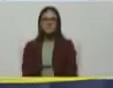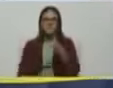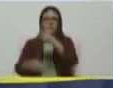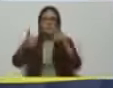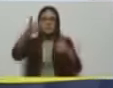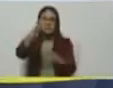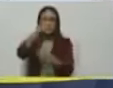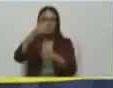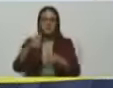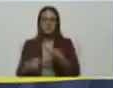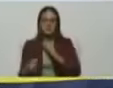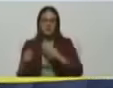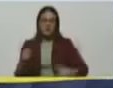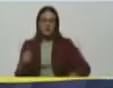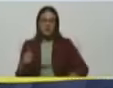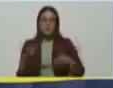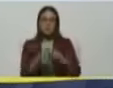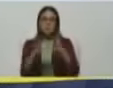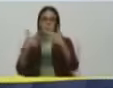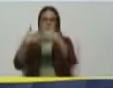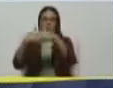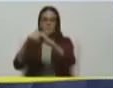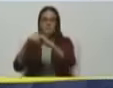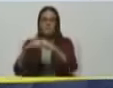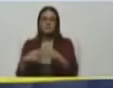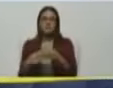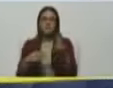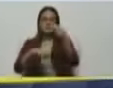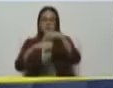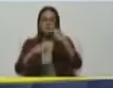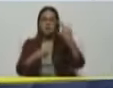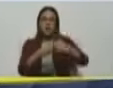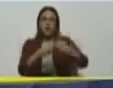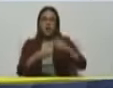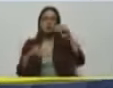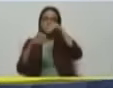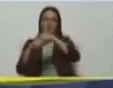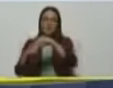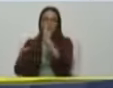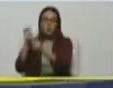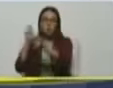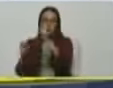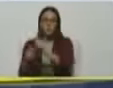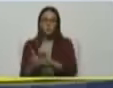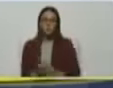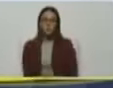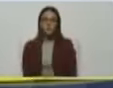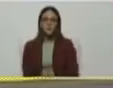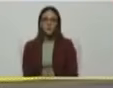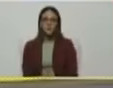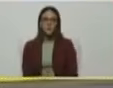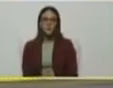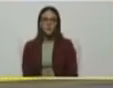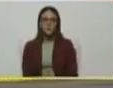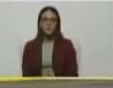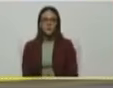vicepresidenta de la Empresa Nacional de Gas de la República de Trinidad y